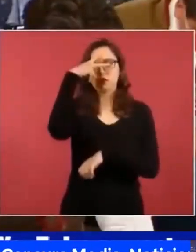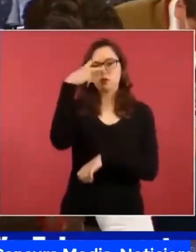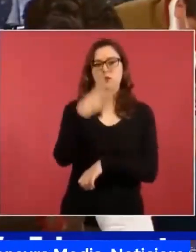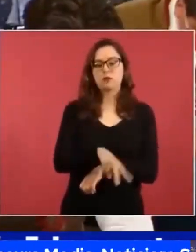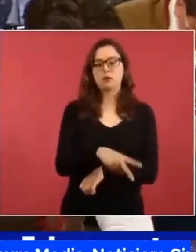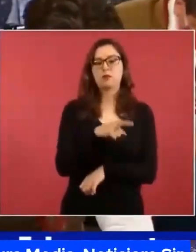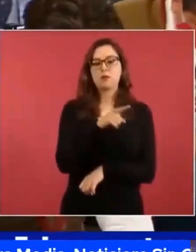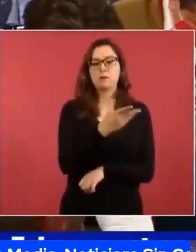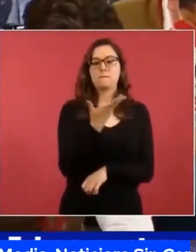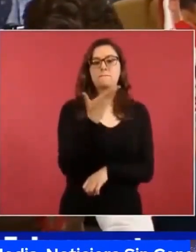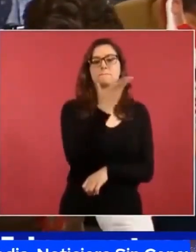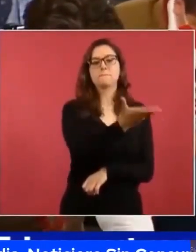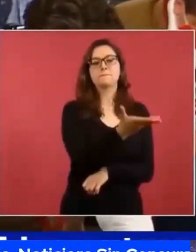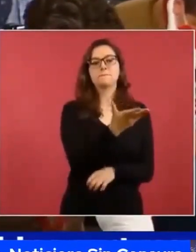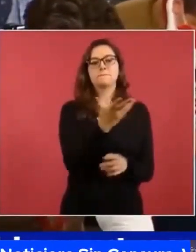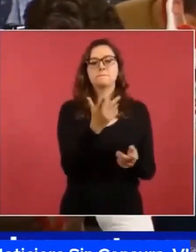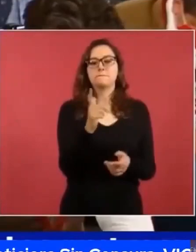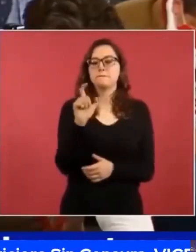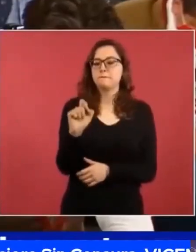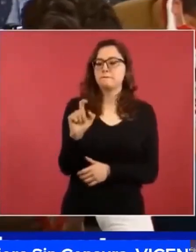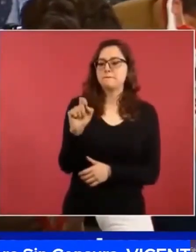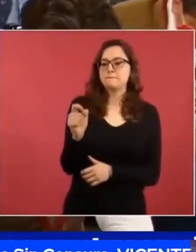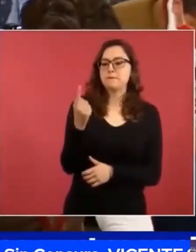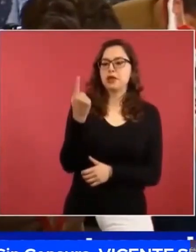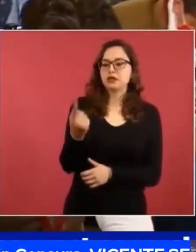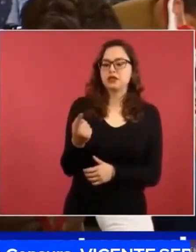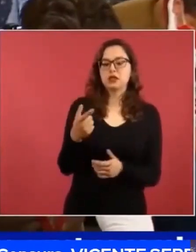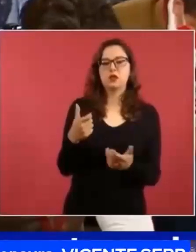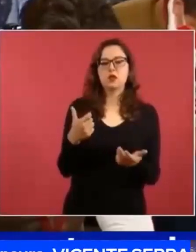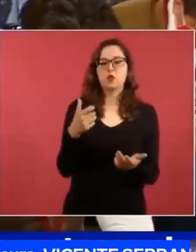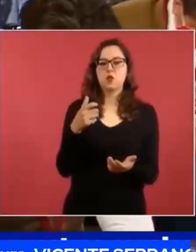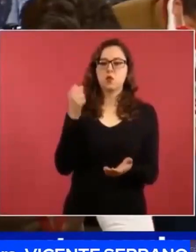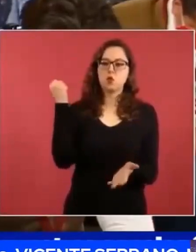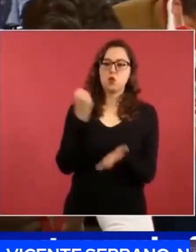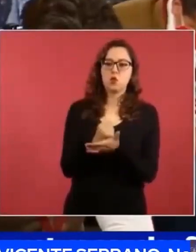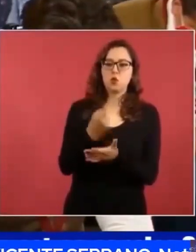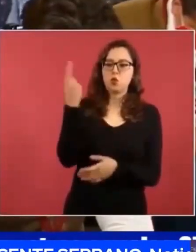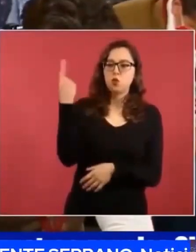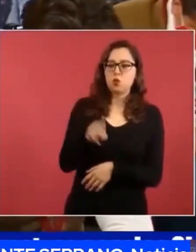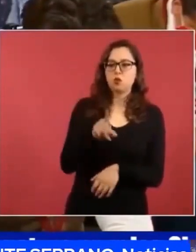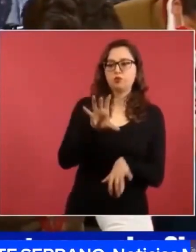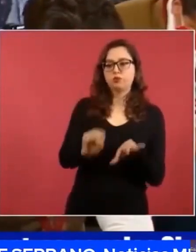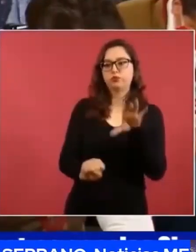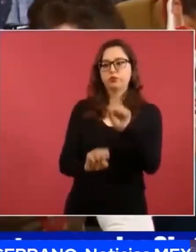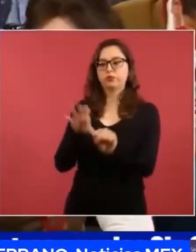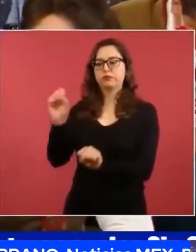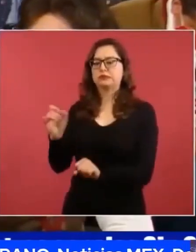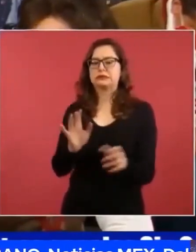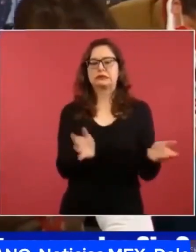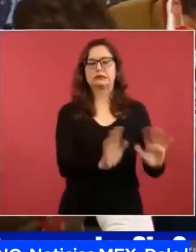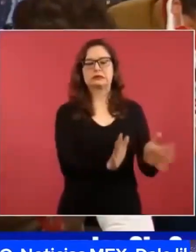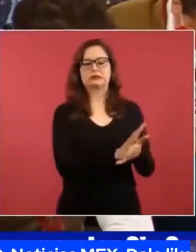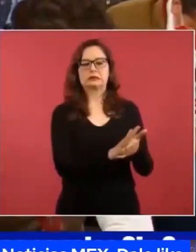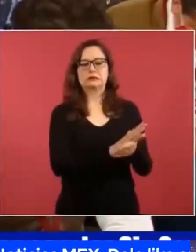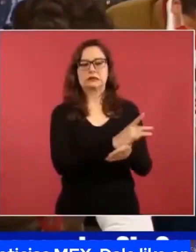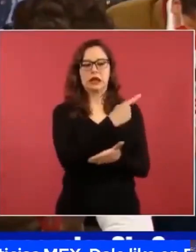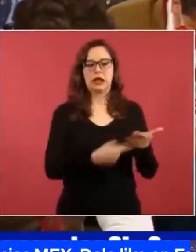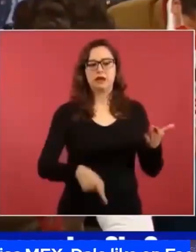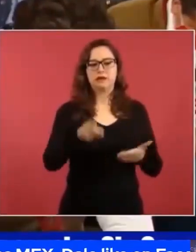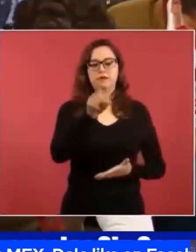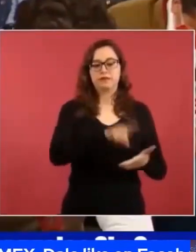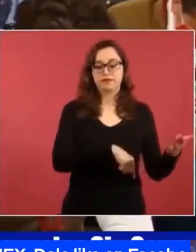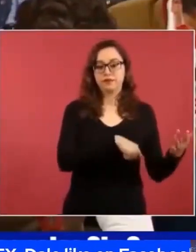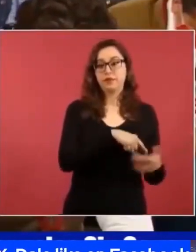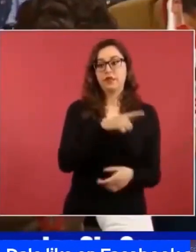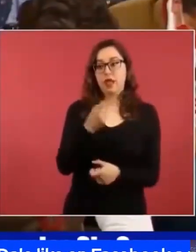Le solicitaron a él la cancelación de 21 órdenes de aprehensión, de las cuales 16 son de integrantes de la Sedena, pero también